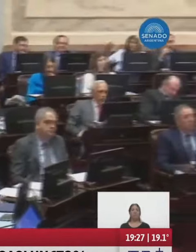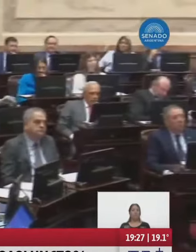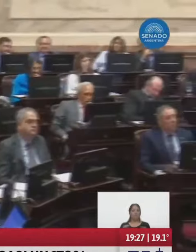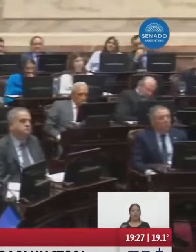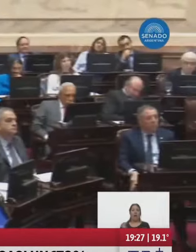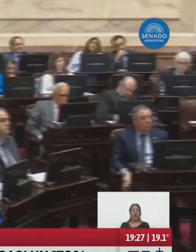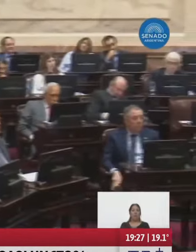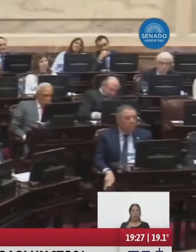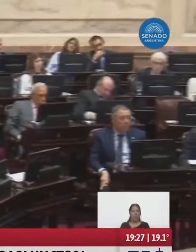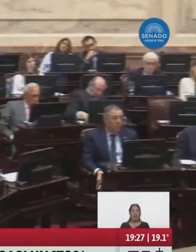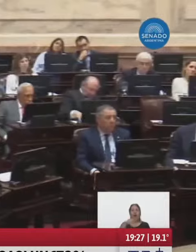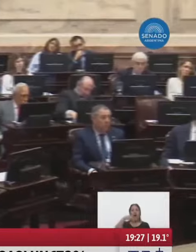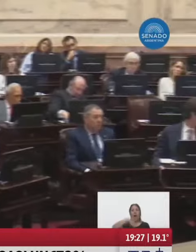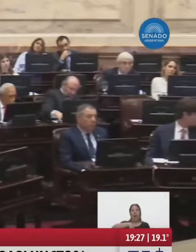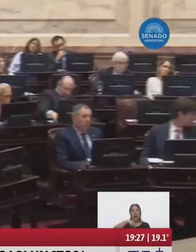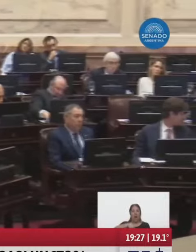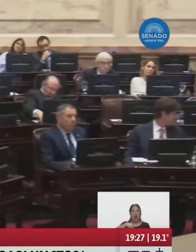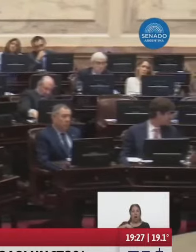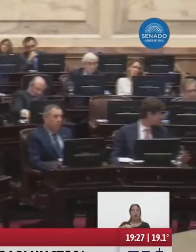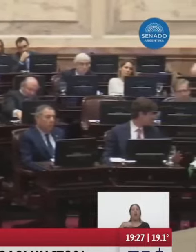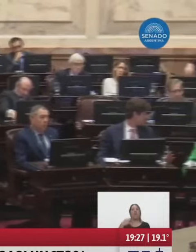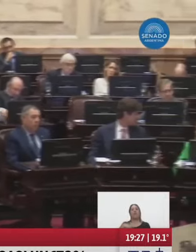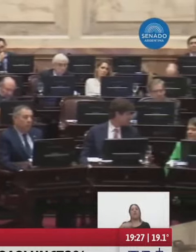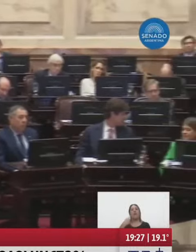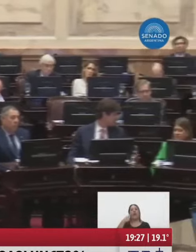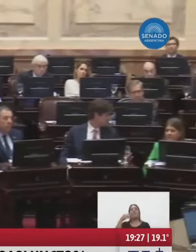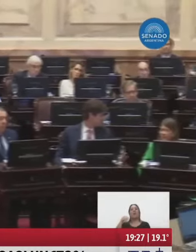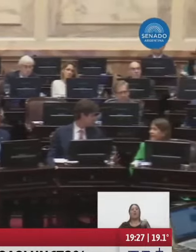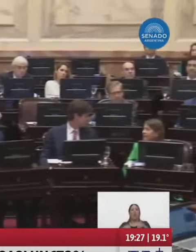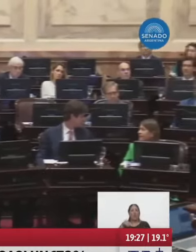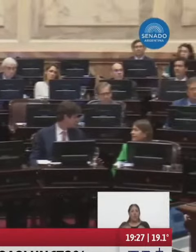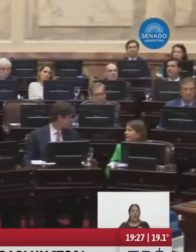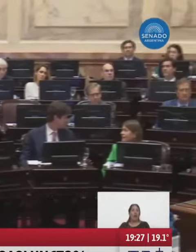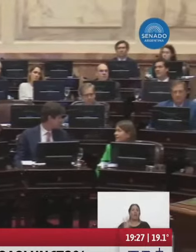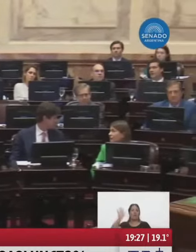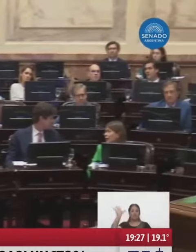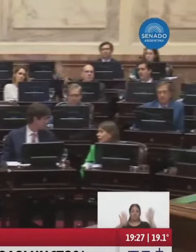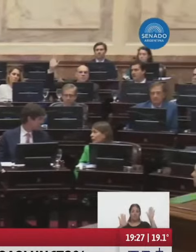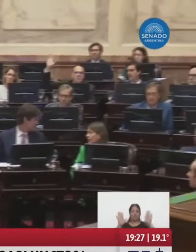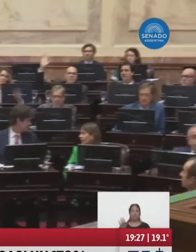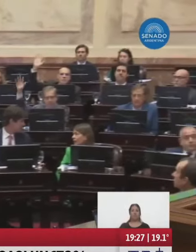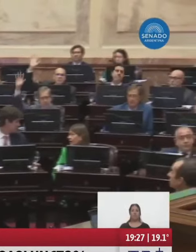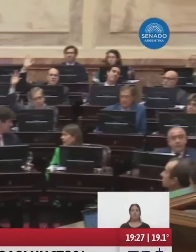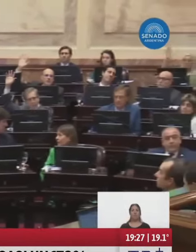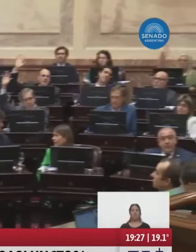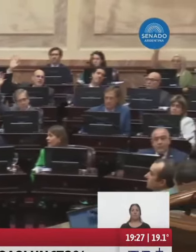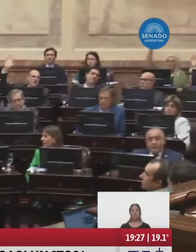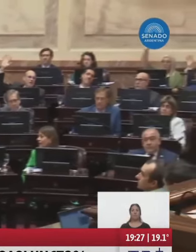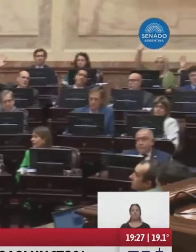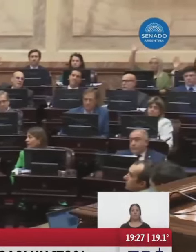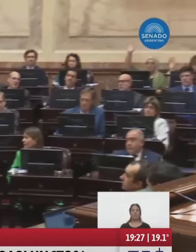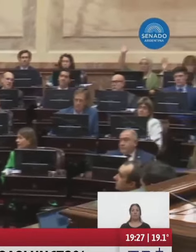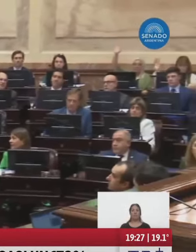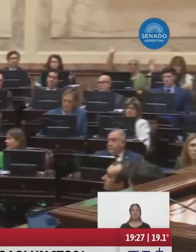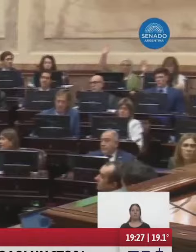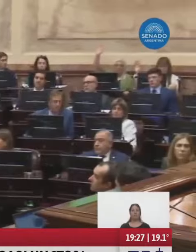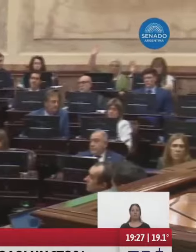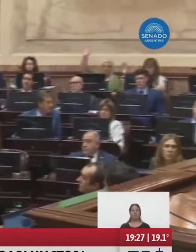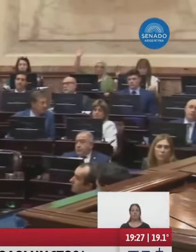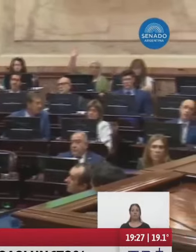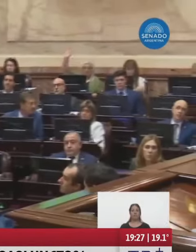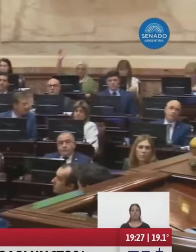Bueno, ¿saben qué? En principio, yo digo, ¿cuánto en relación a este nivel de